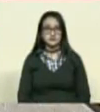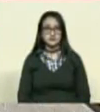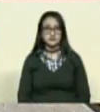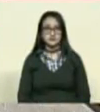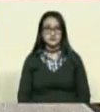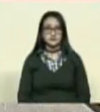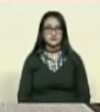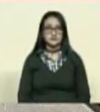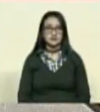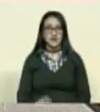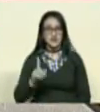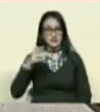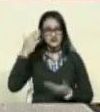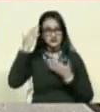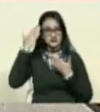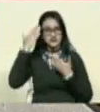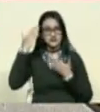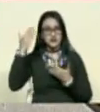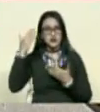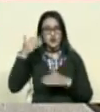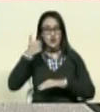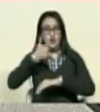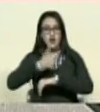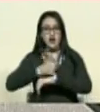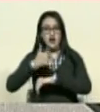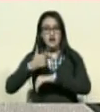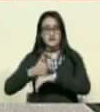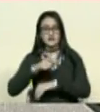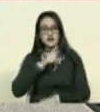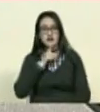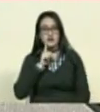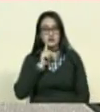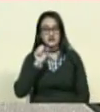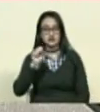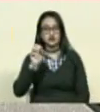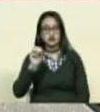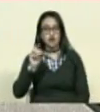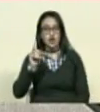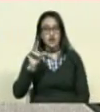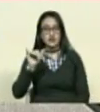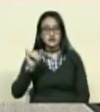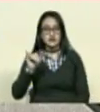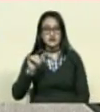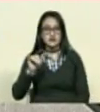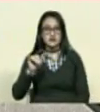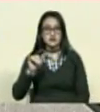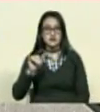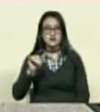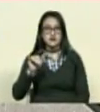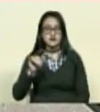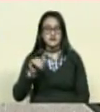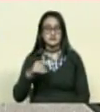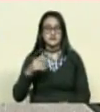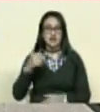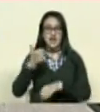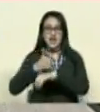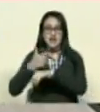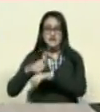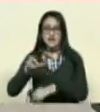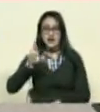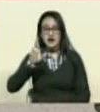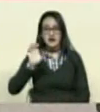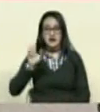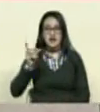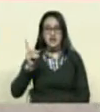saludo a los jefes de la SODI, a los jefes de la REDI, al mayor